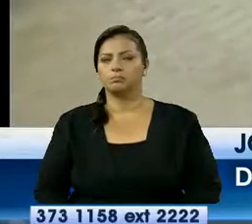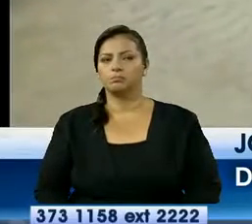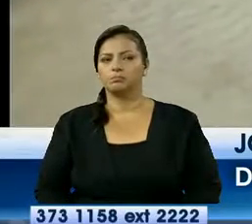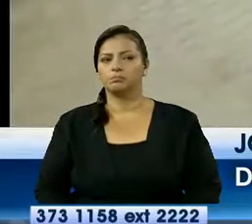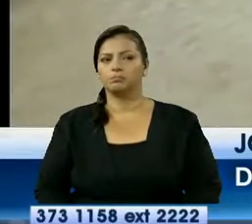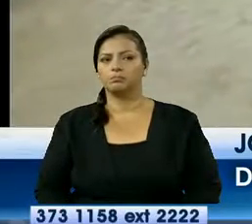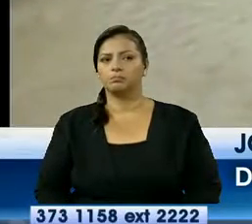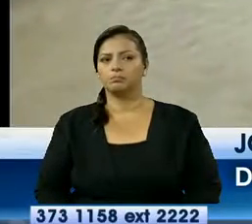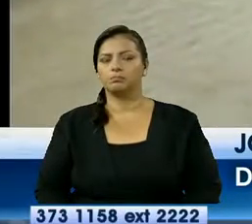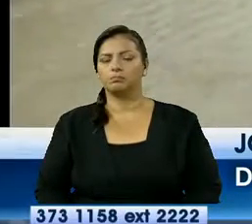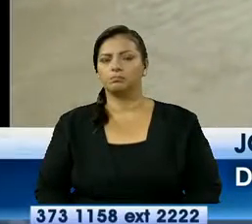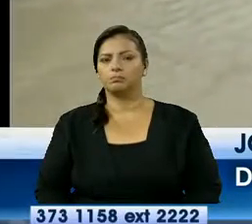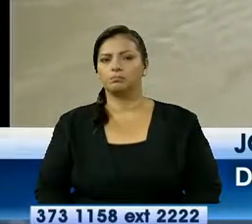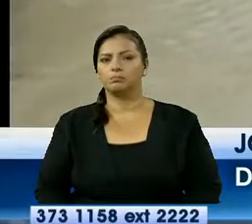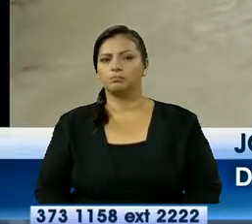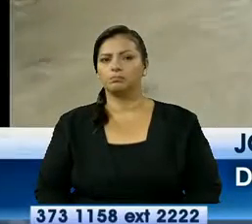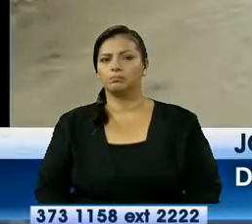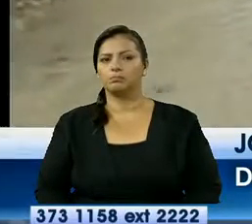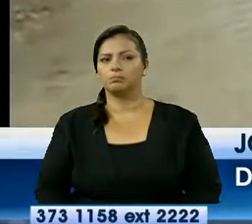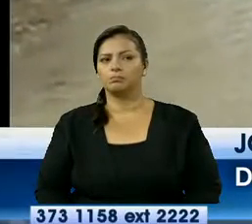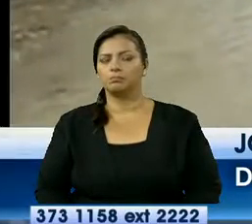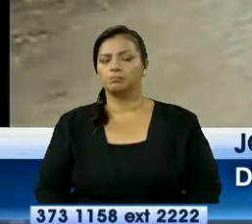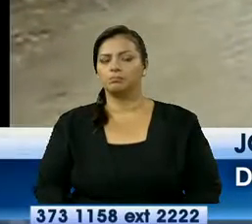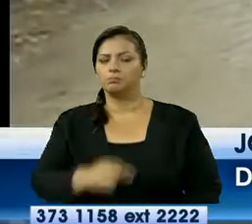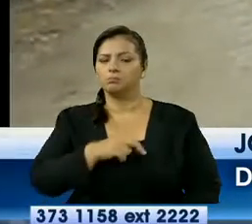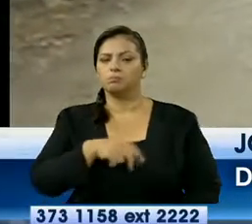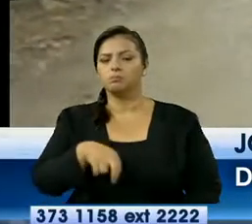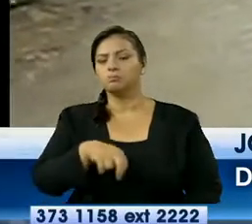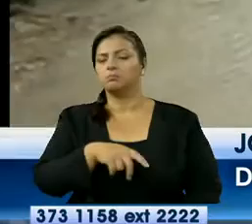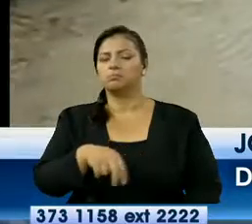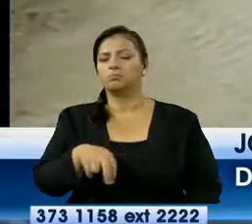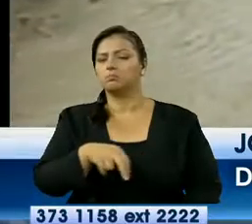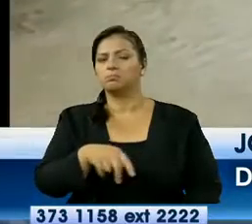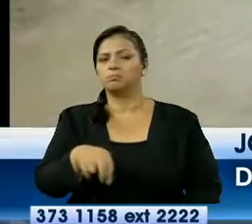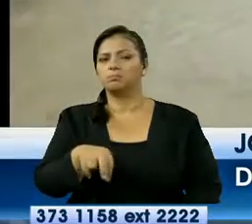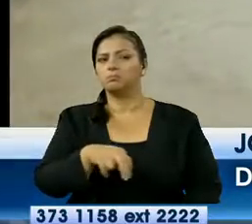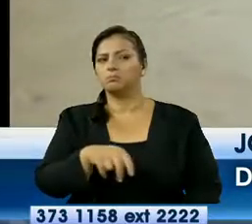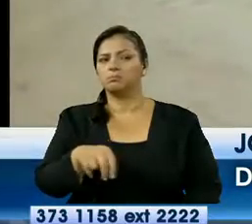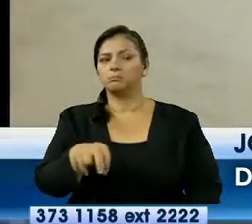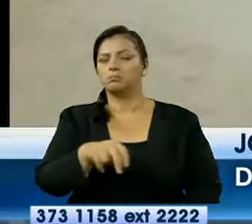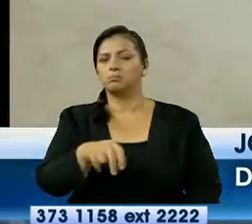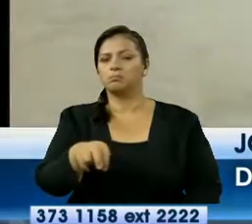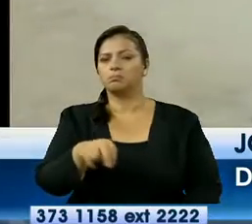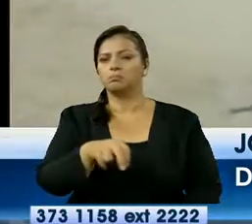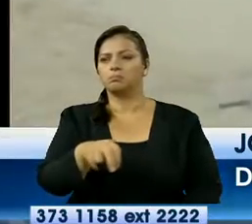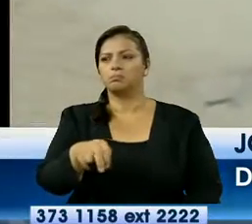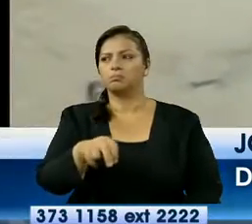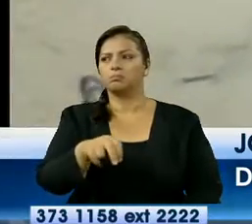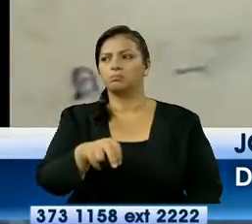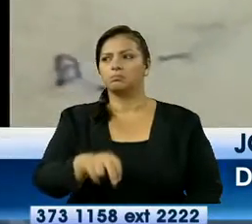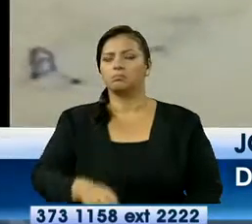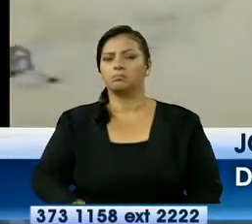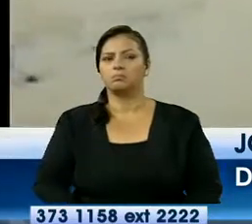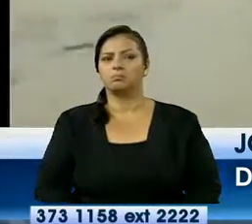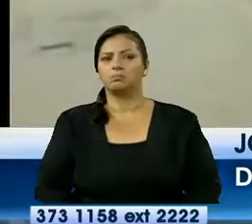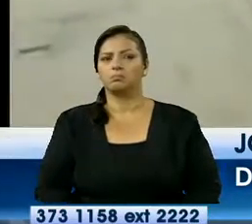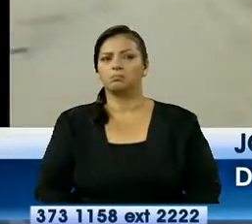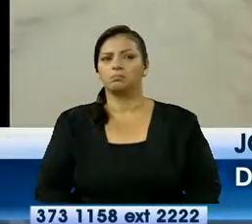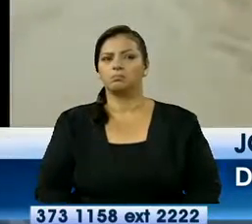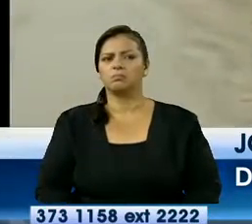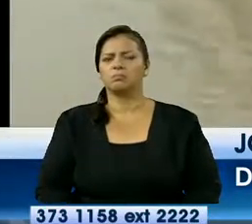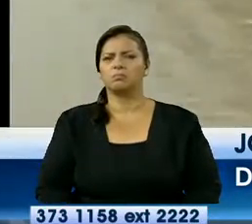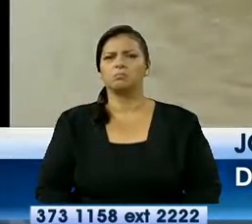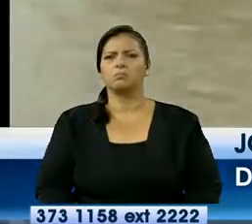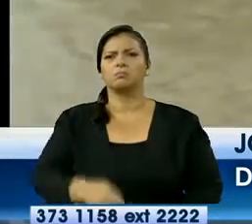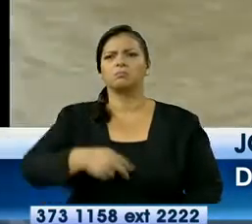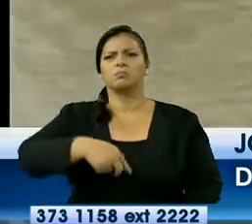ingresar, estamos ingresando, vamos caminando a través de la vía principal. Allí hay bastantes piedras en este